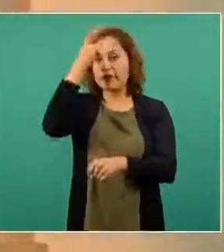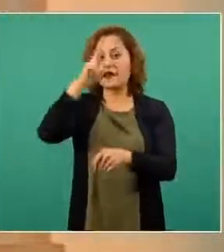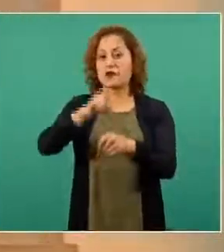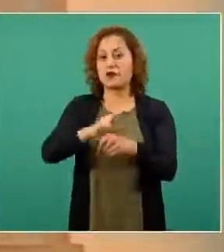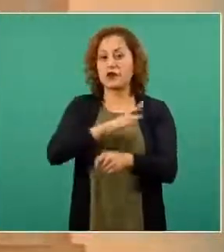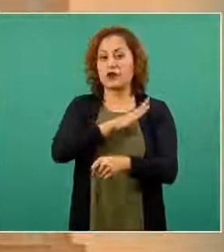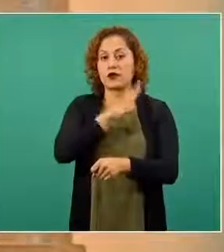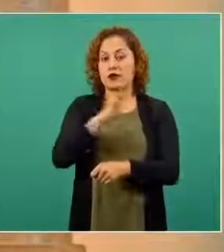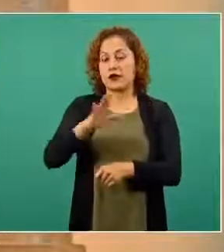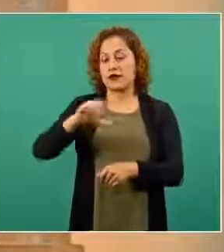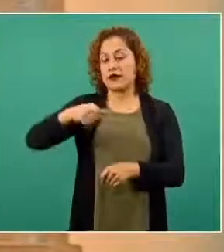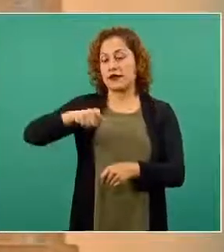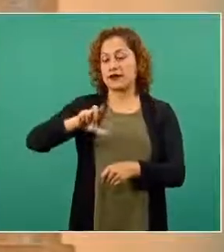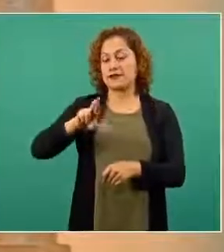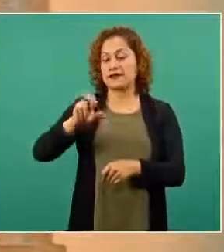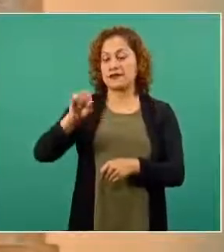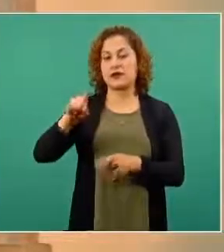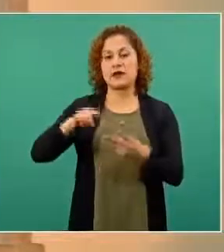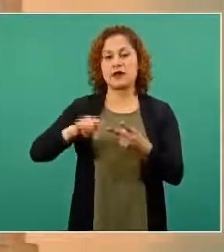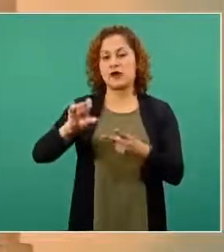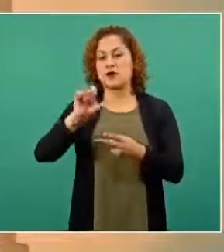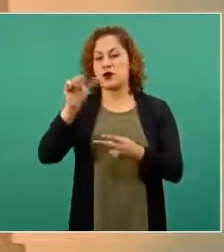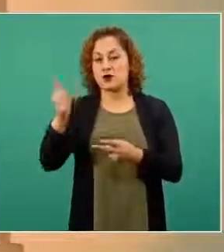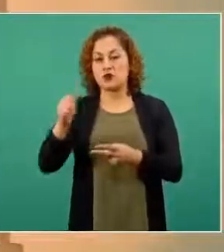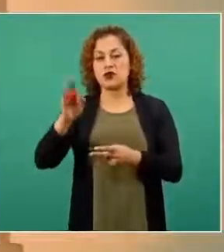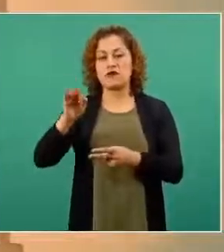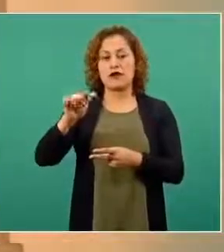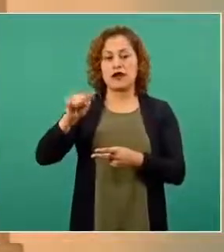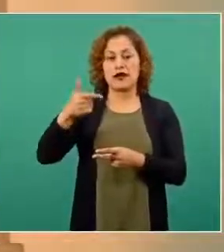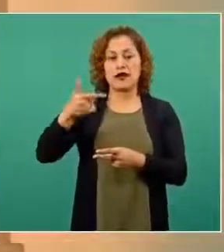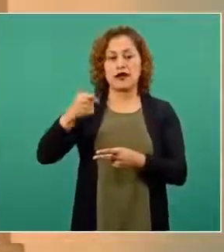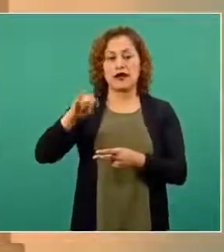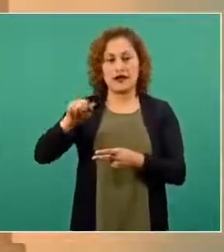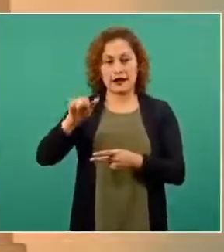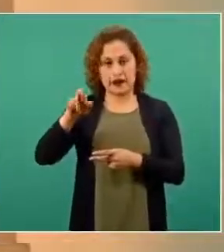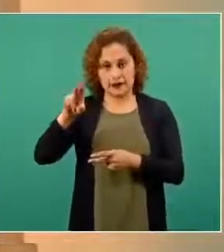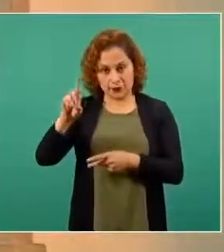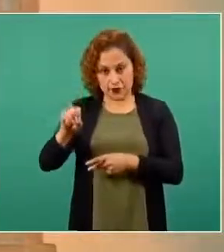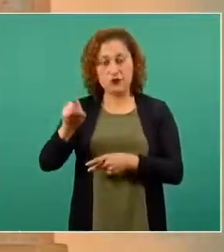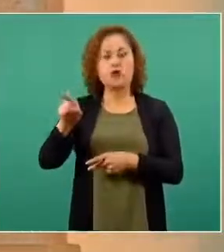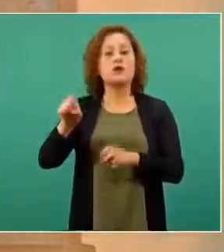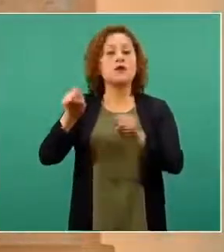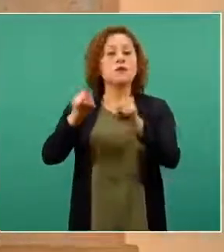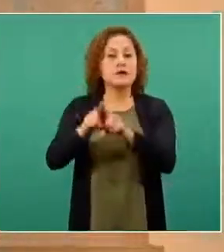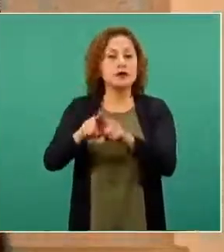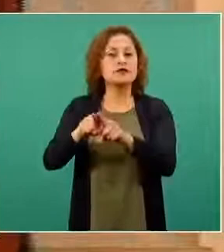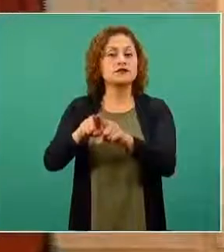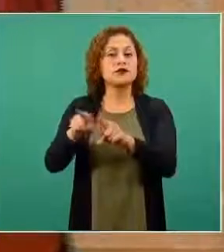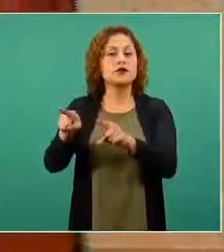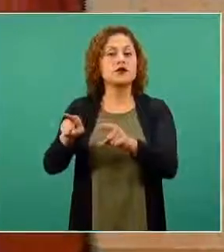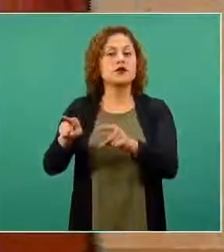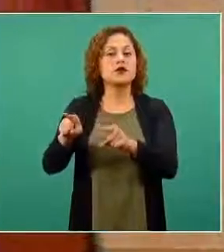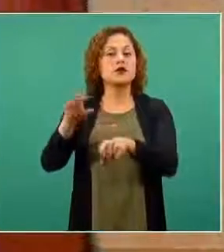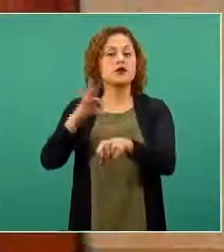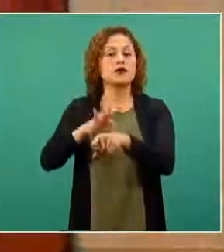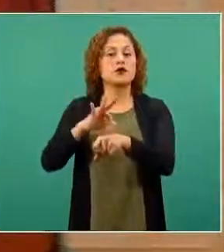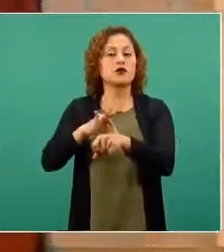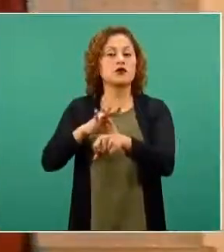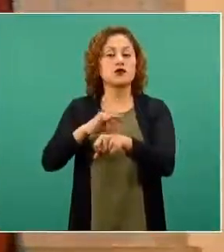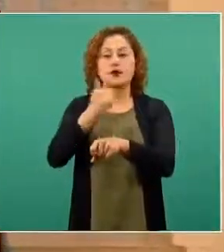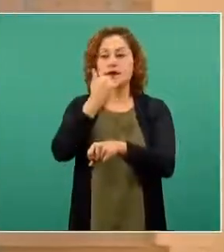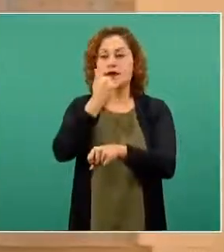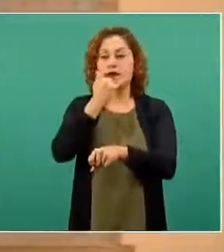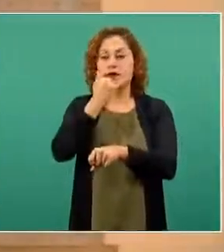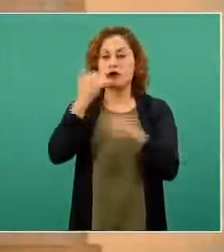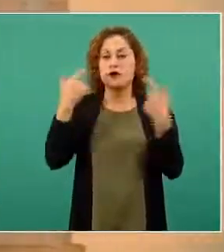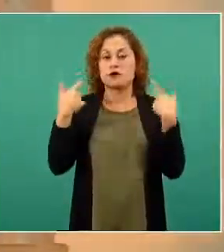y el doctor Germán Fajardo, junto con la participación de del maestro